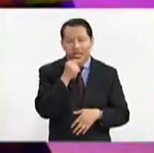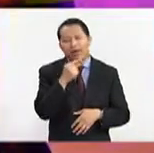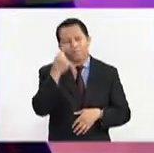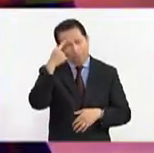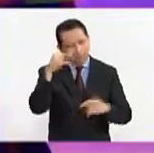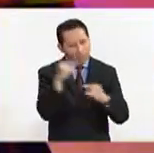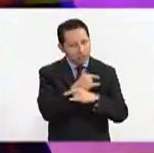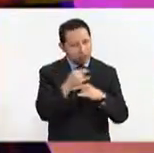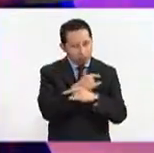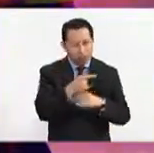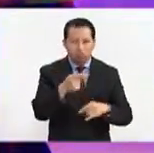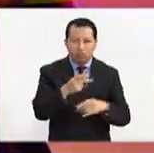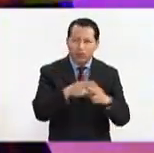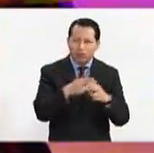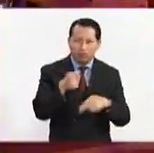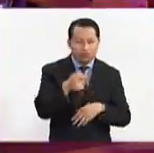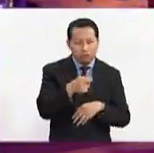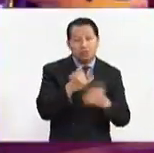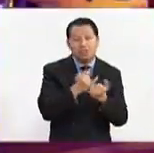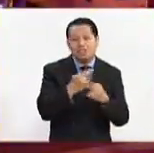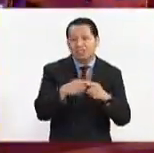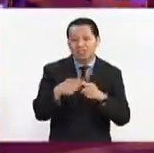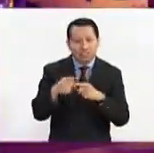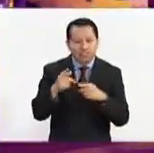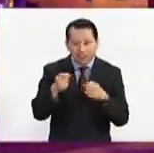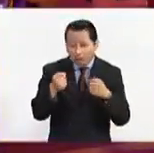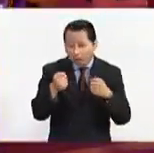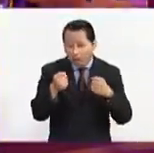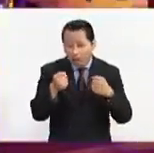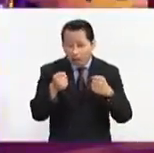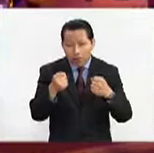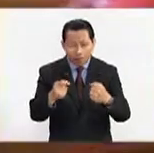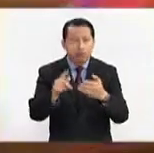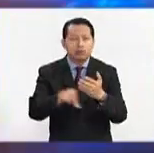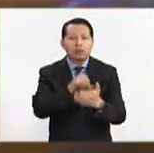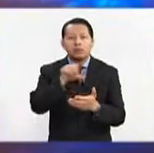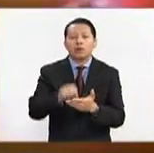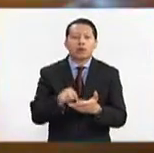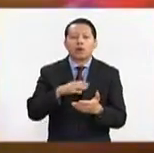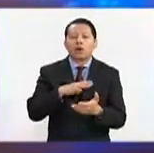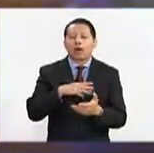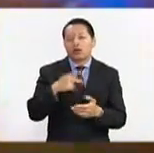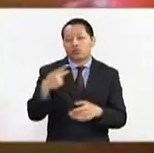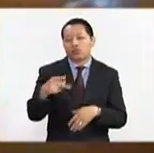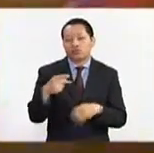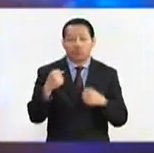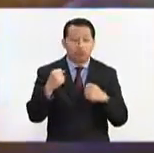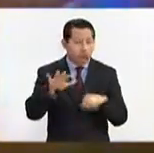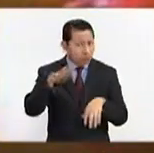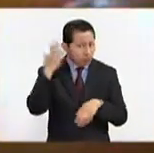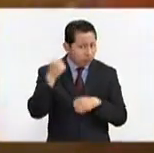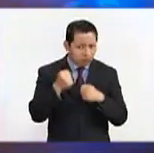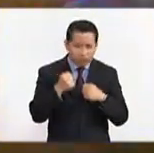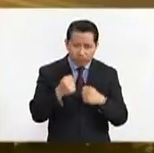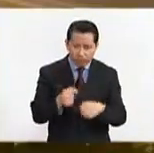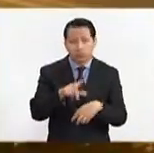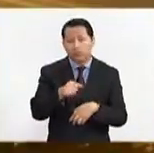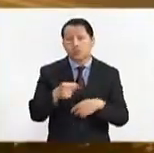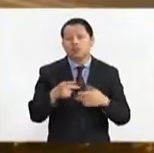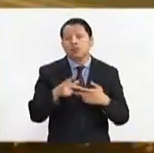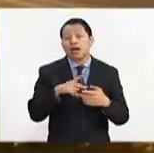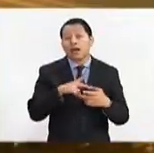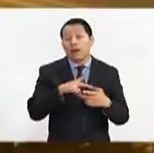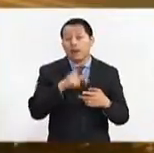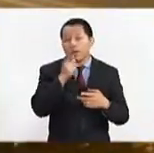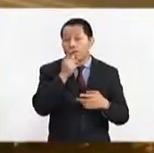las autoridades, el agresor embistió a varios peatones mientras se dirigía al centro de la ciudad a exceso de velocidad. Horas después, embistió a la gente que